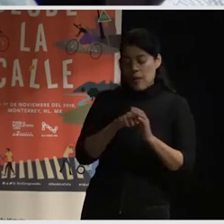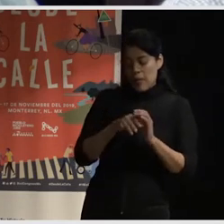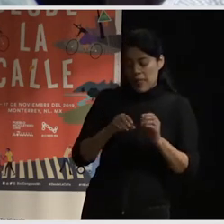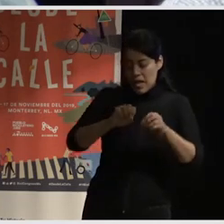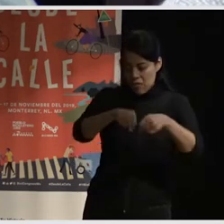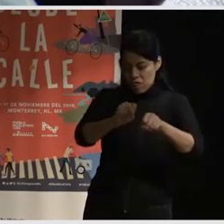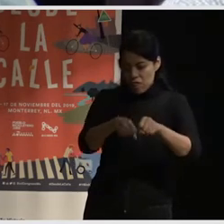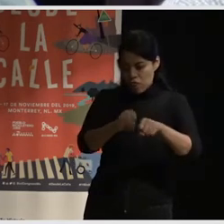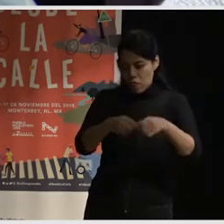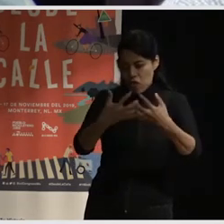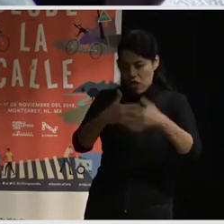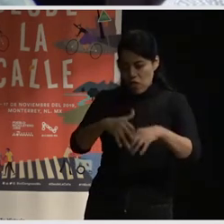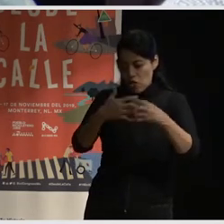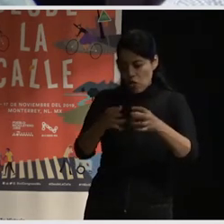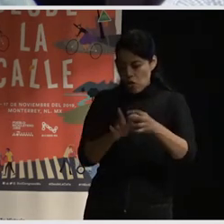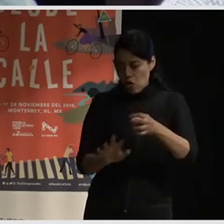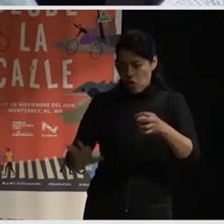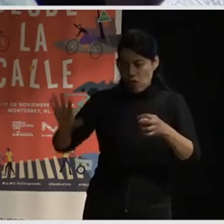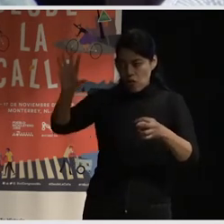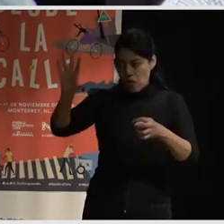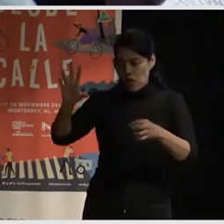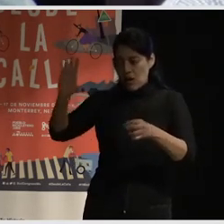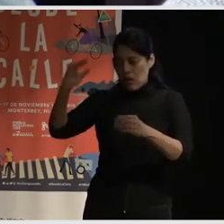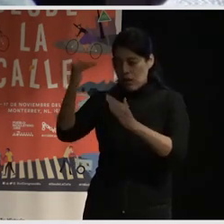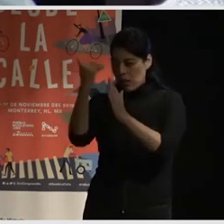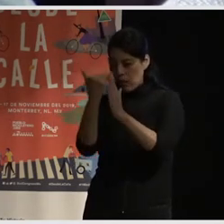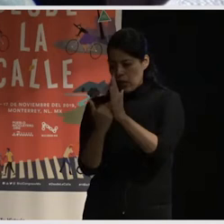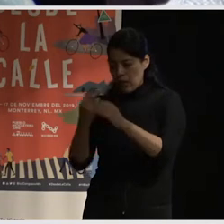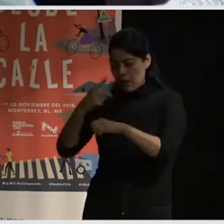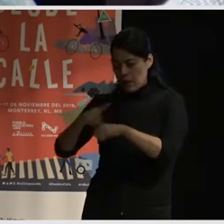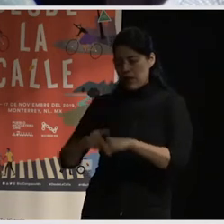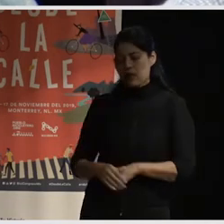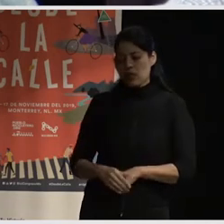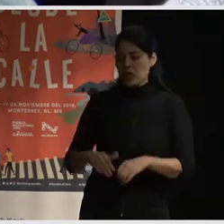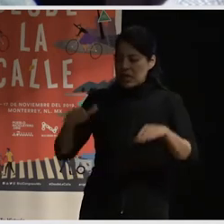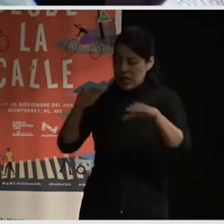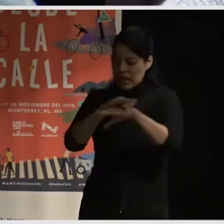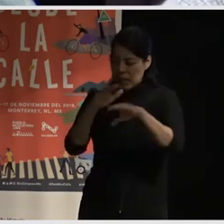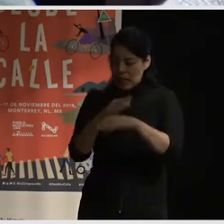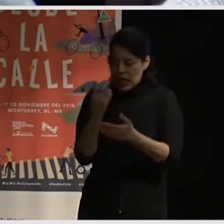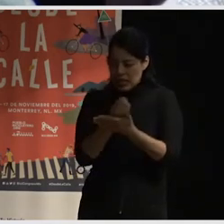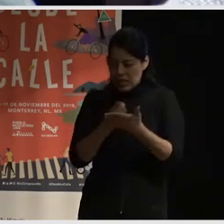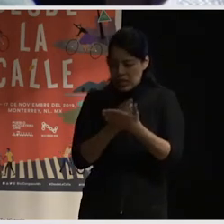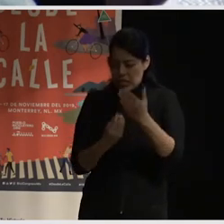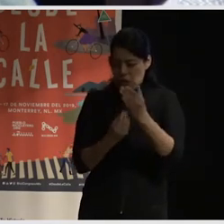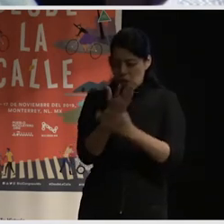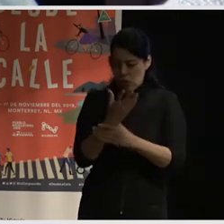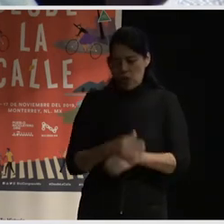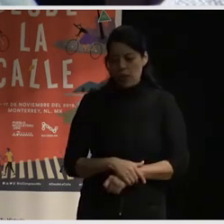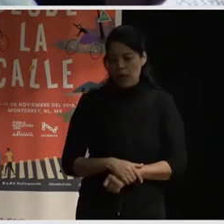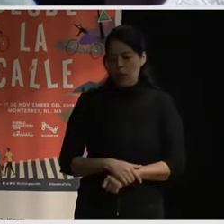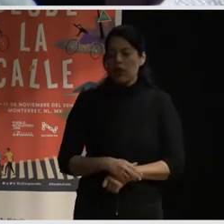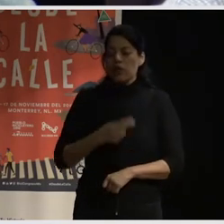están implementando un nuevo prototipo de vehículos con los que hemos apoyado a diseñar hemos aprovechado para